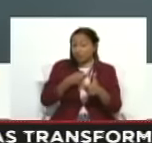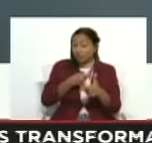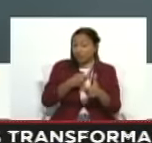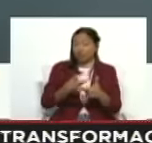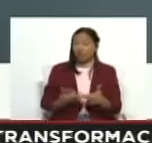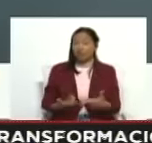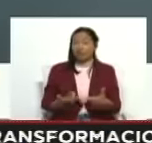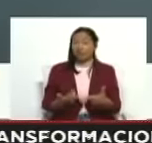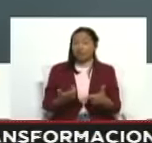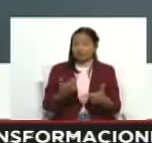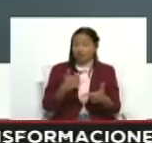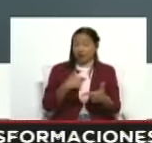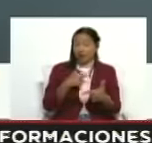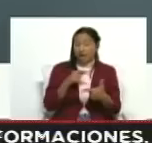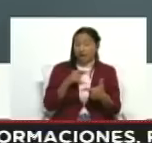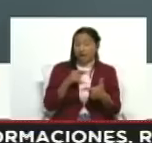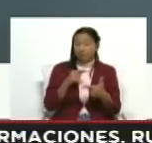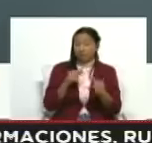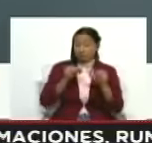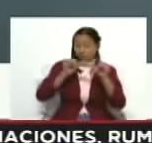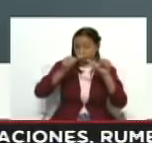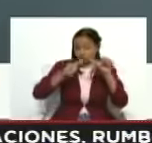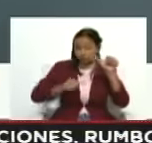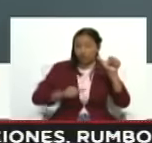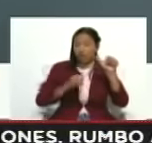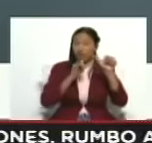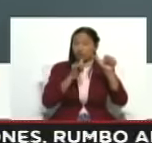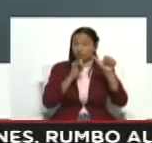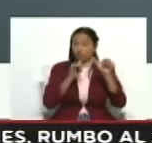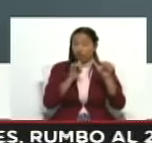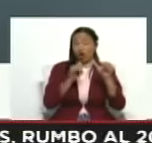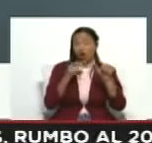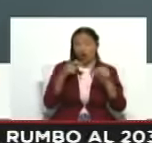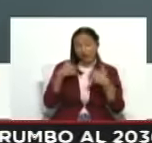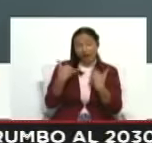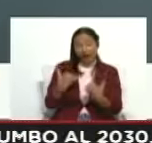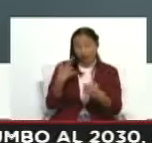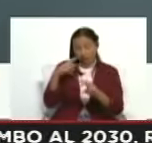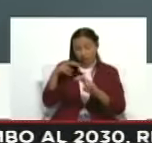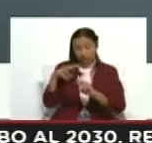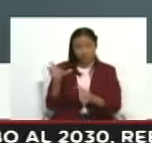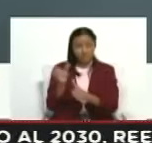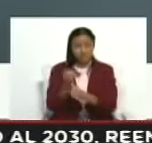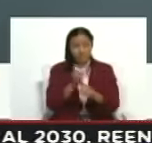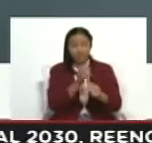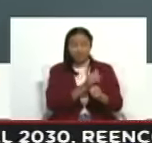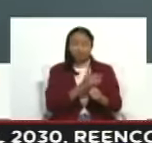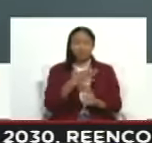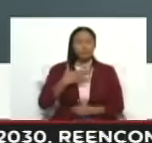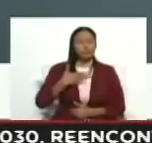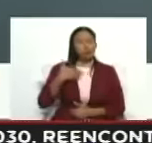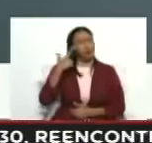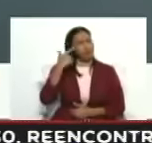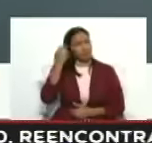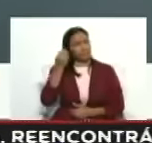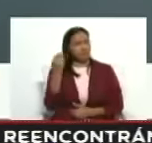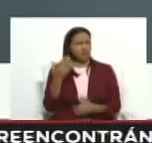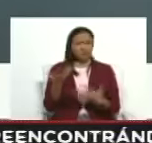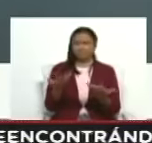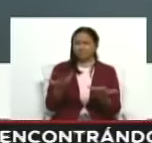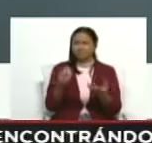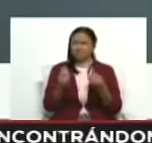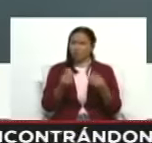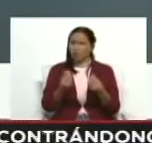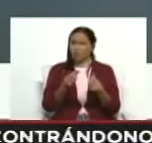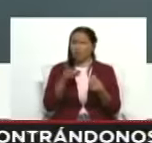para ir llegando a los hallazgos recientes, no me cabe duda que el objetivo y el fin de esta